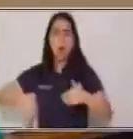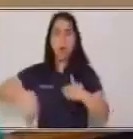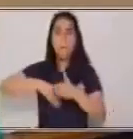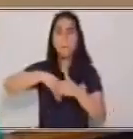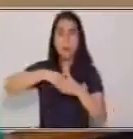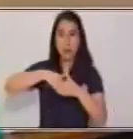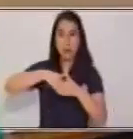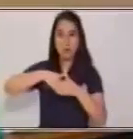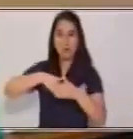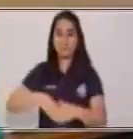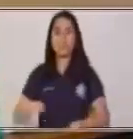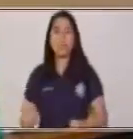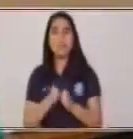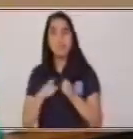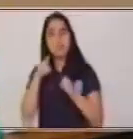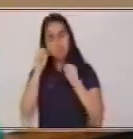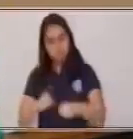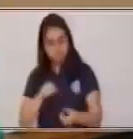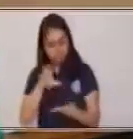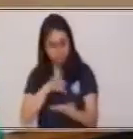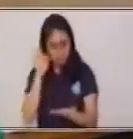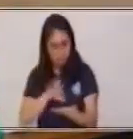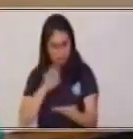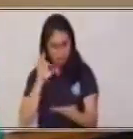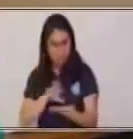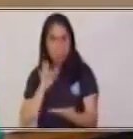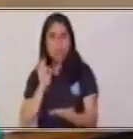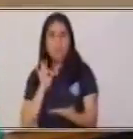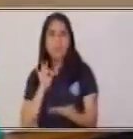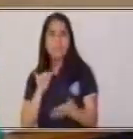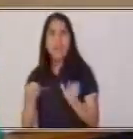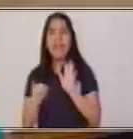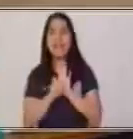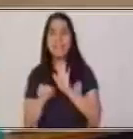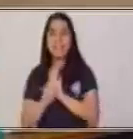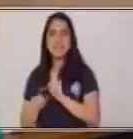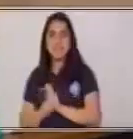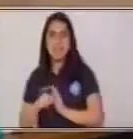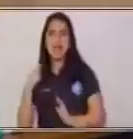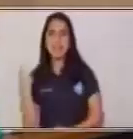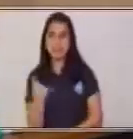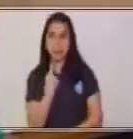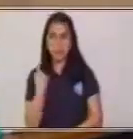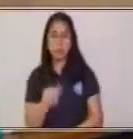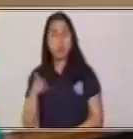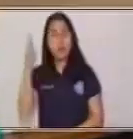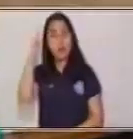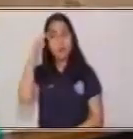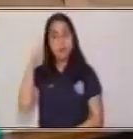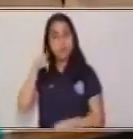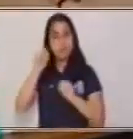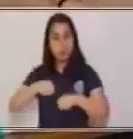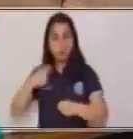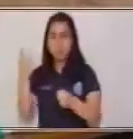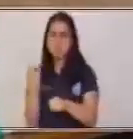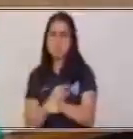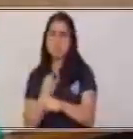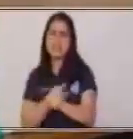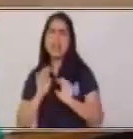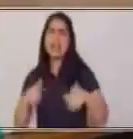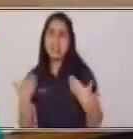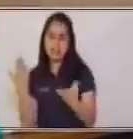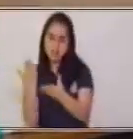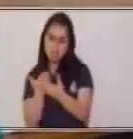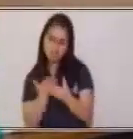tienes que tener tu portafolio de Aprendo en Casa, que puede ser tu cuaderno, hojas que puedes guardar en una